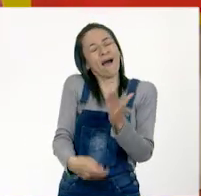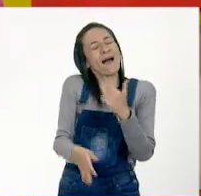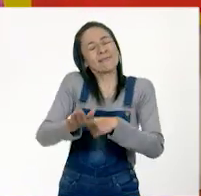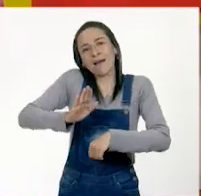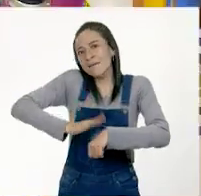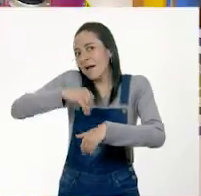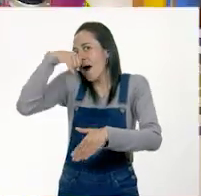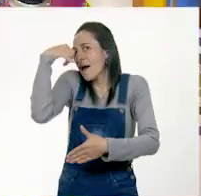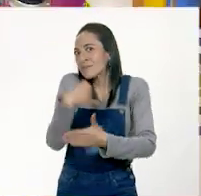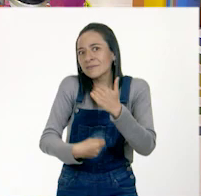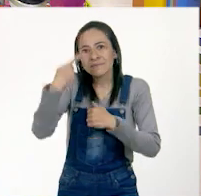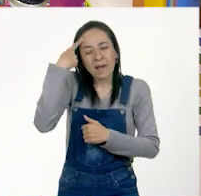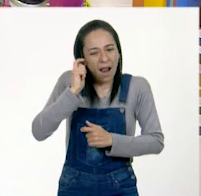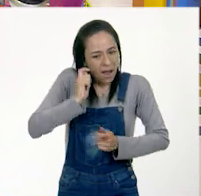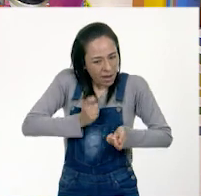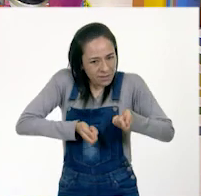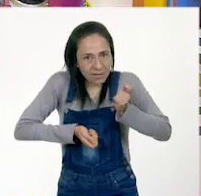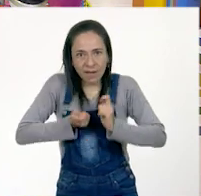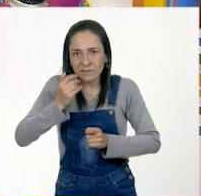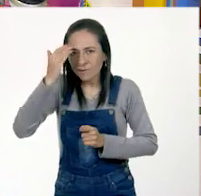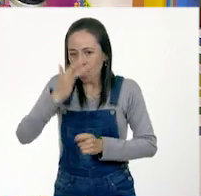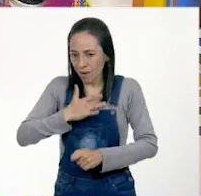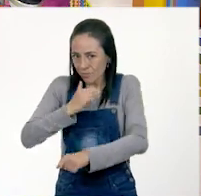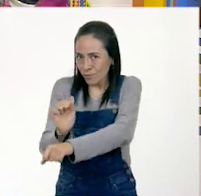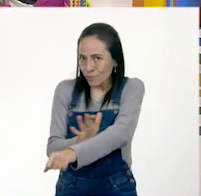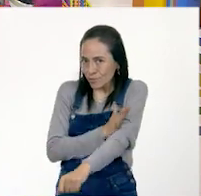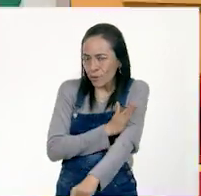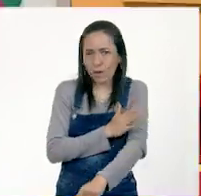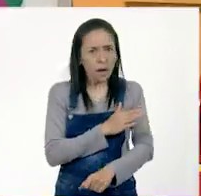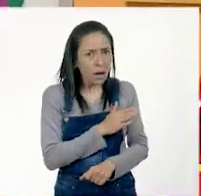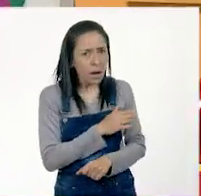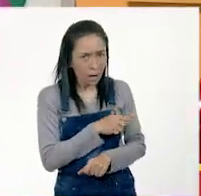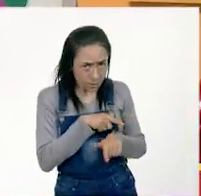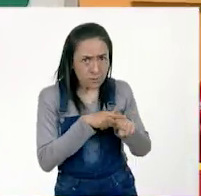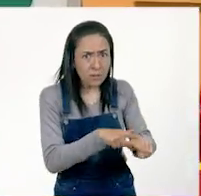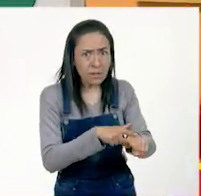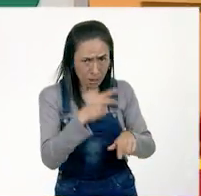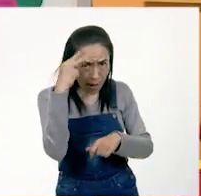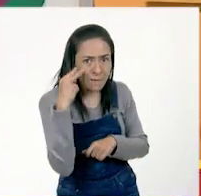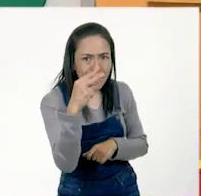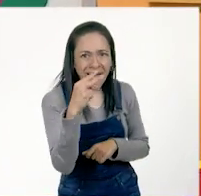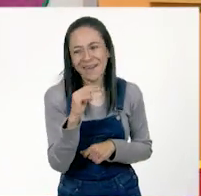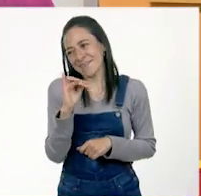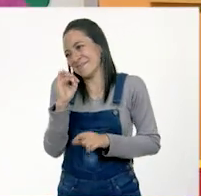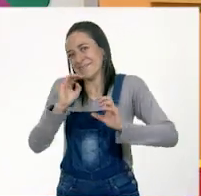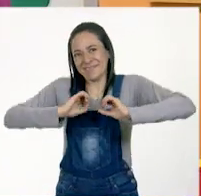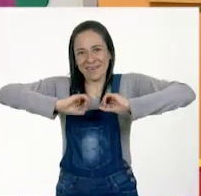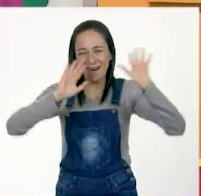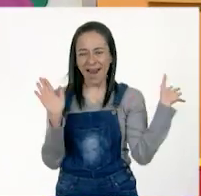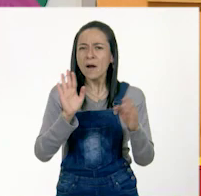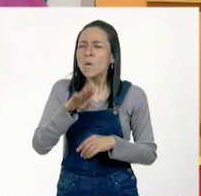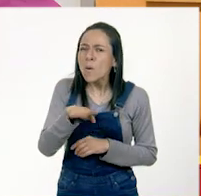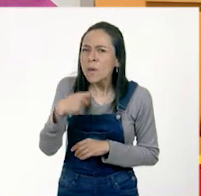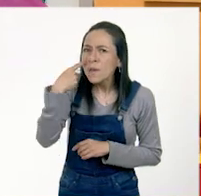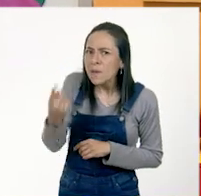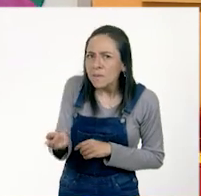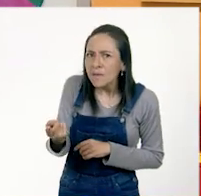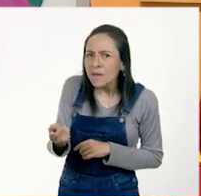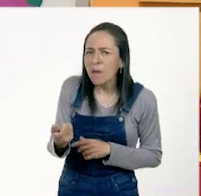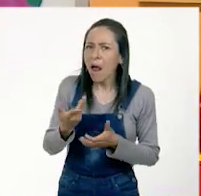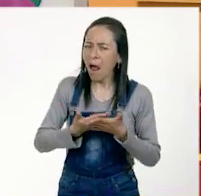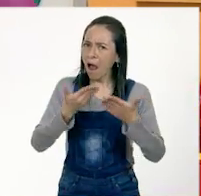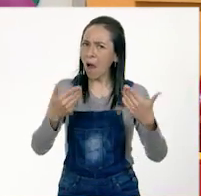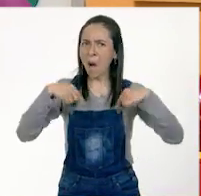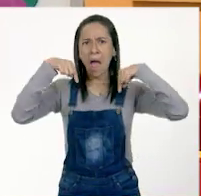todavía vamos a seguir viajando entonces. Claro que sí. Claro. Oigan, pero ¿se dieron cuenta cómo a través de este hoyo negro pudimos regresar desde la